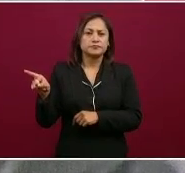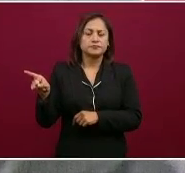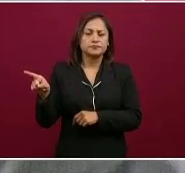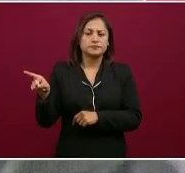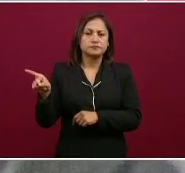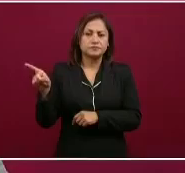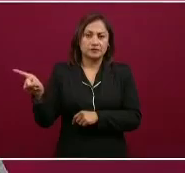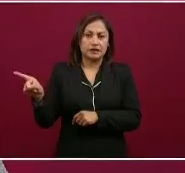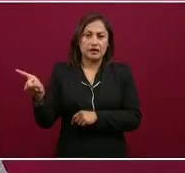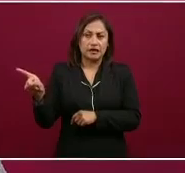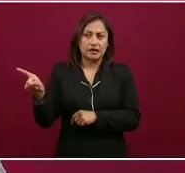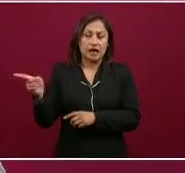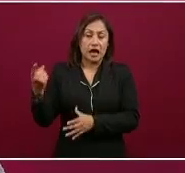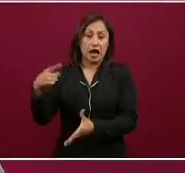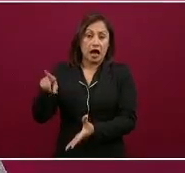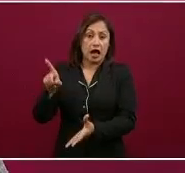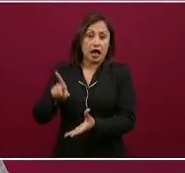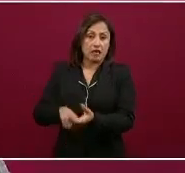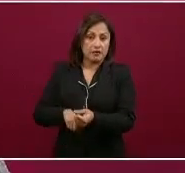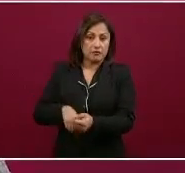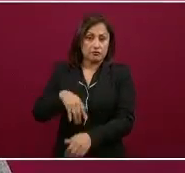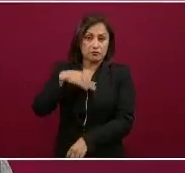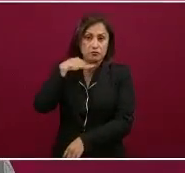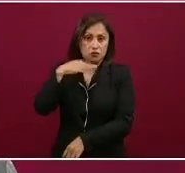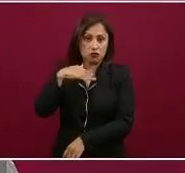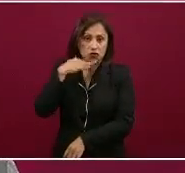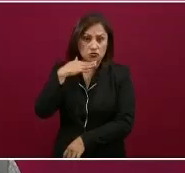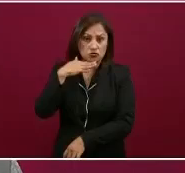implicado en actos de corrupción,